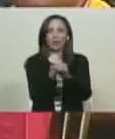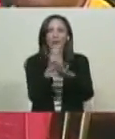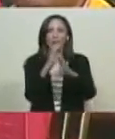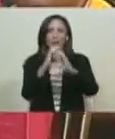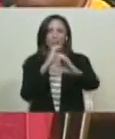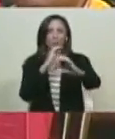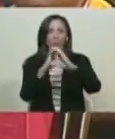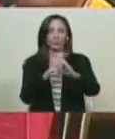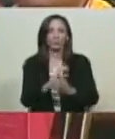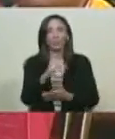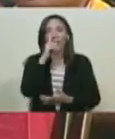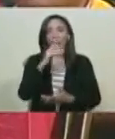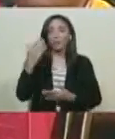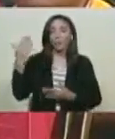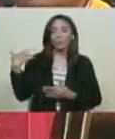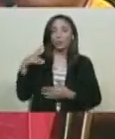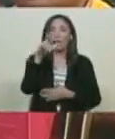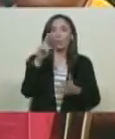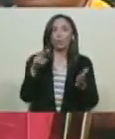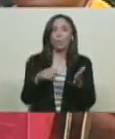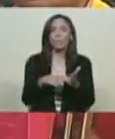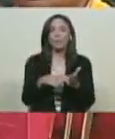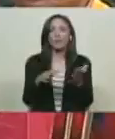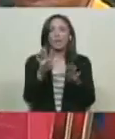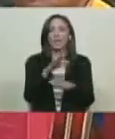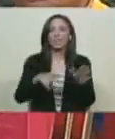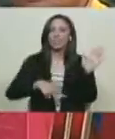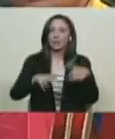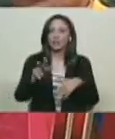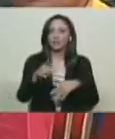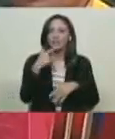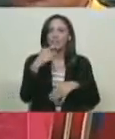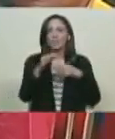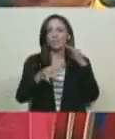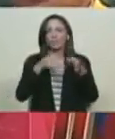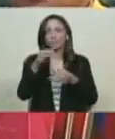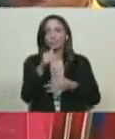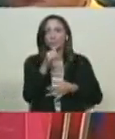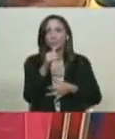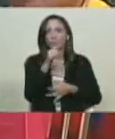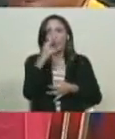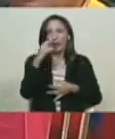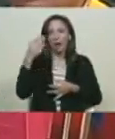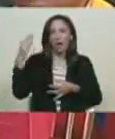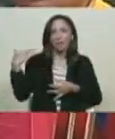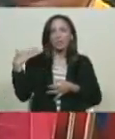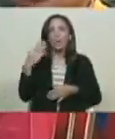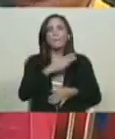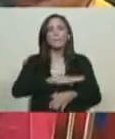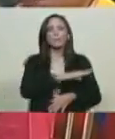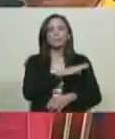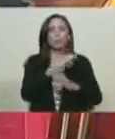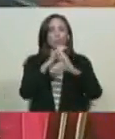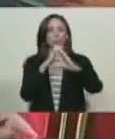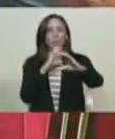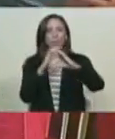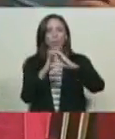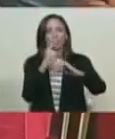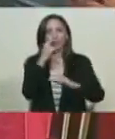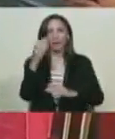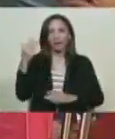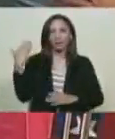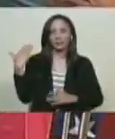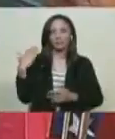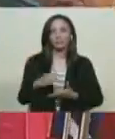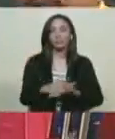año 2013 usted enunció en Puente Llaguno, recuerda, la misión transporte. Y entonces nosotros a través de